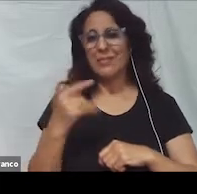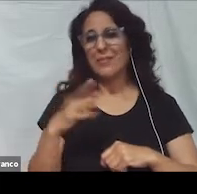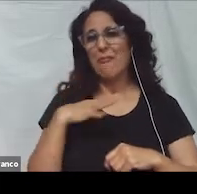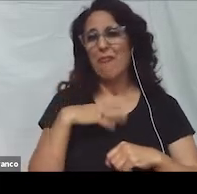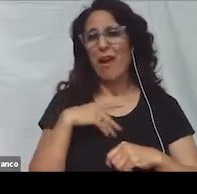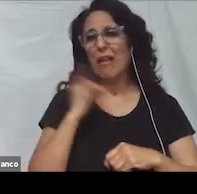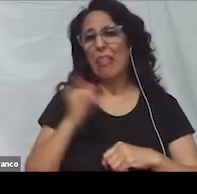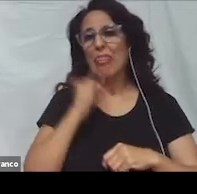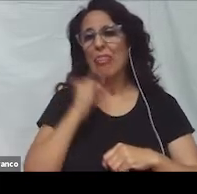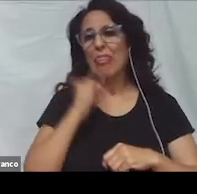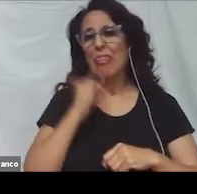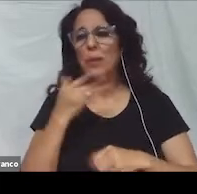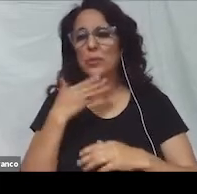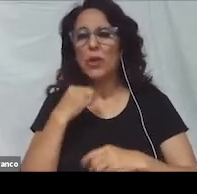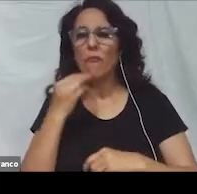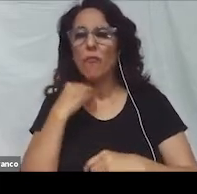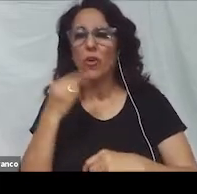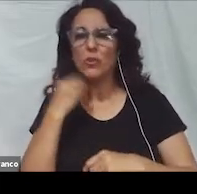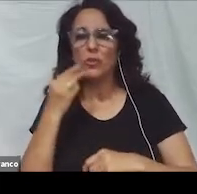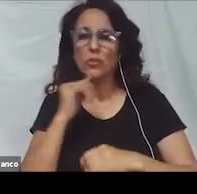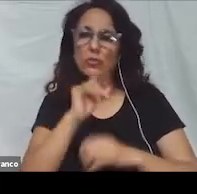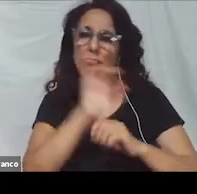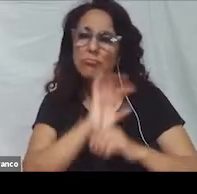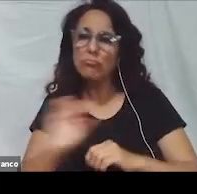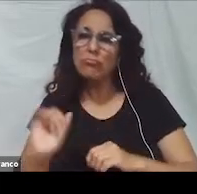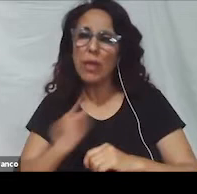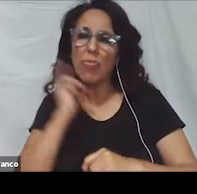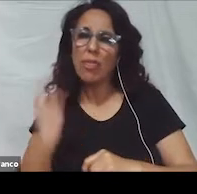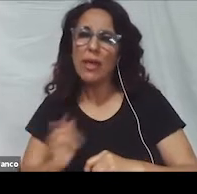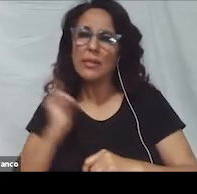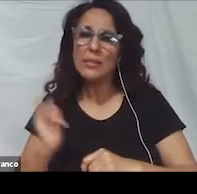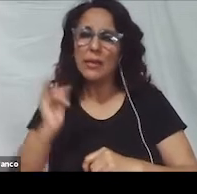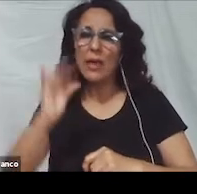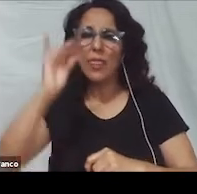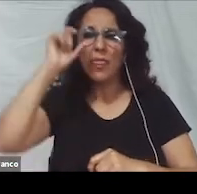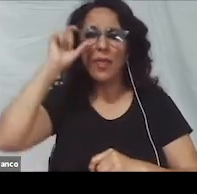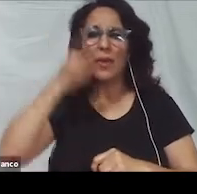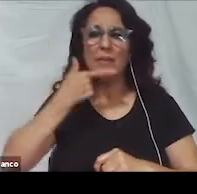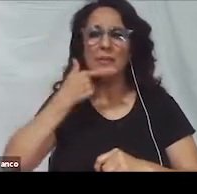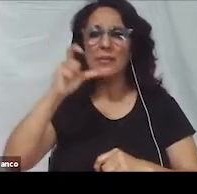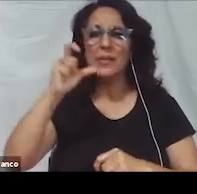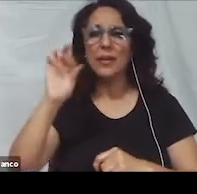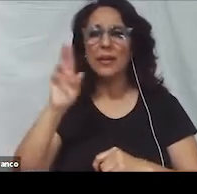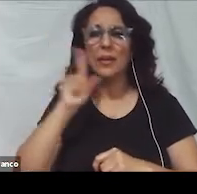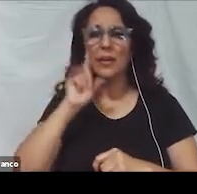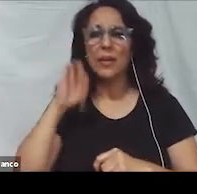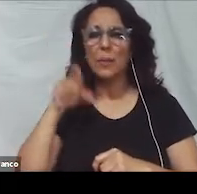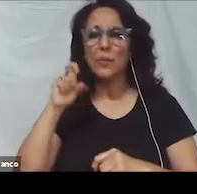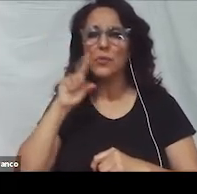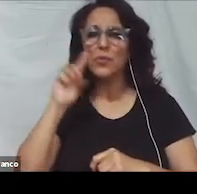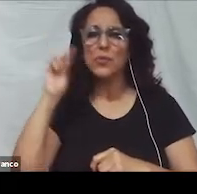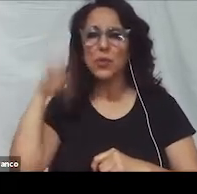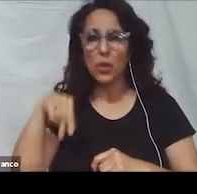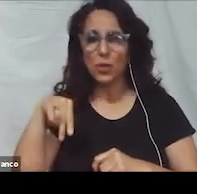faltan descripción en las imágenes, ¿sí? Ya vamos a ver cómo a nivel código incluimos estas descripciones. También puede haber links